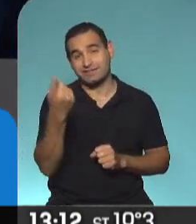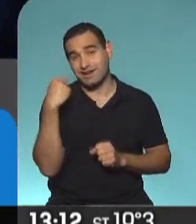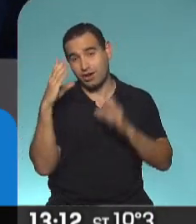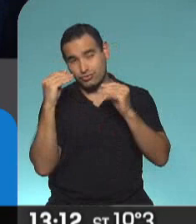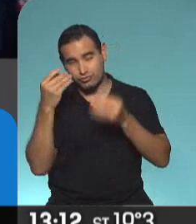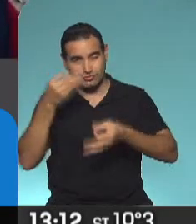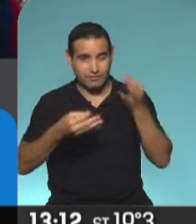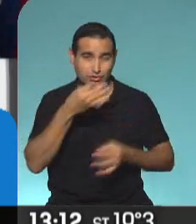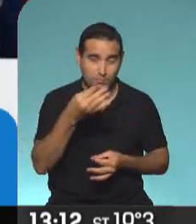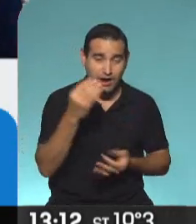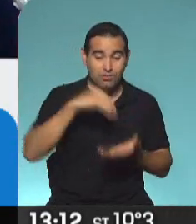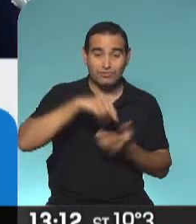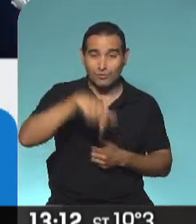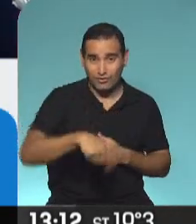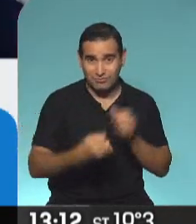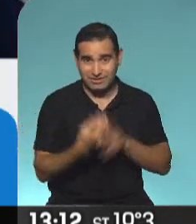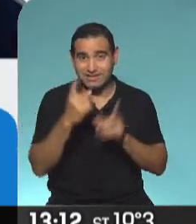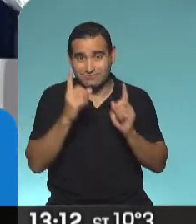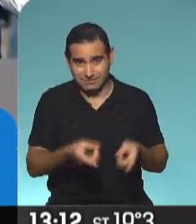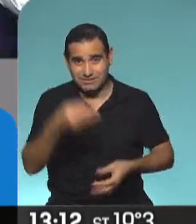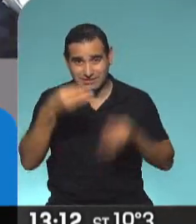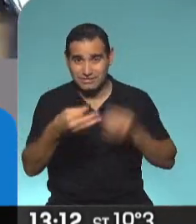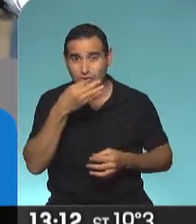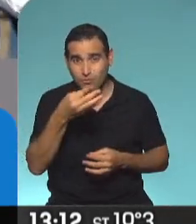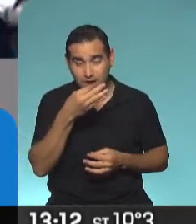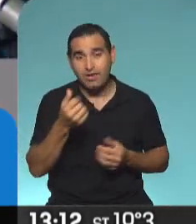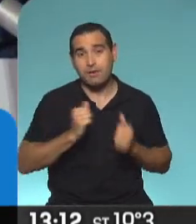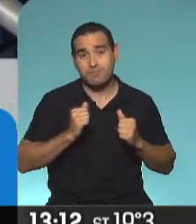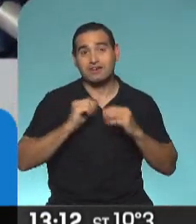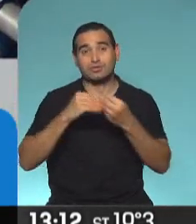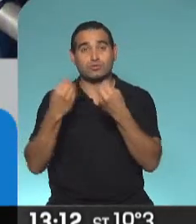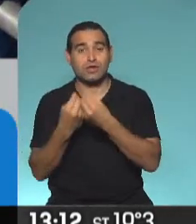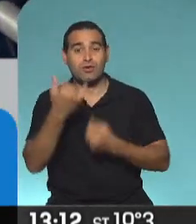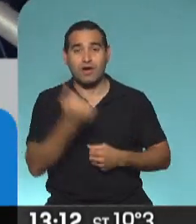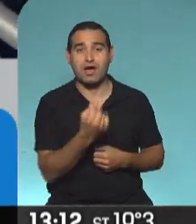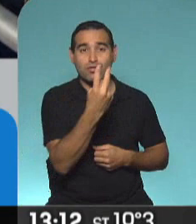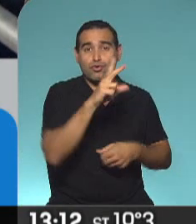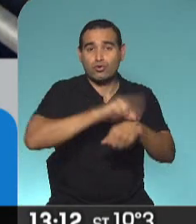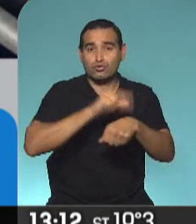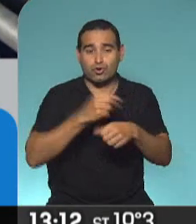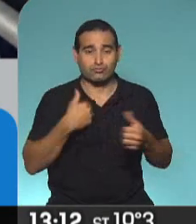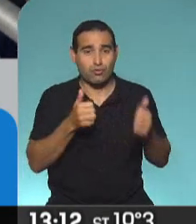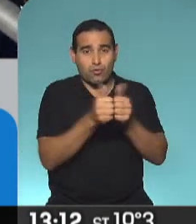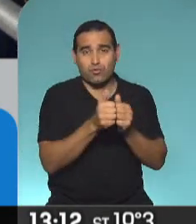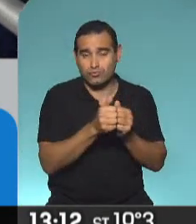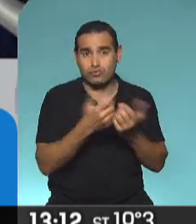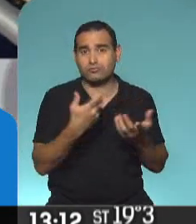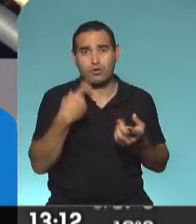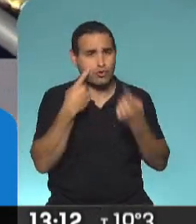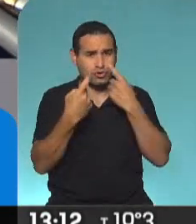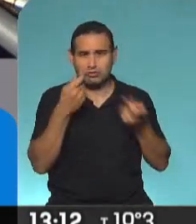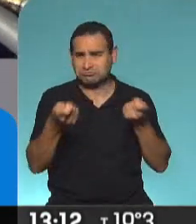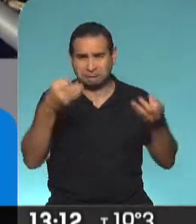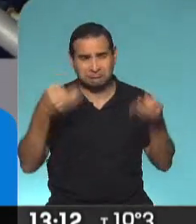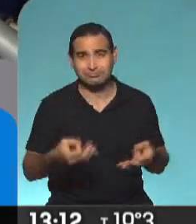hoy, pero la situación en el barrio, estoy con los dos doctores que están a cargo, totalmente controlado y trabajando. Bueno, ustedes